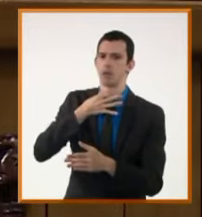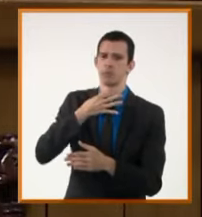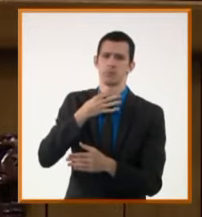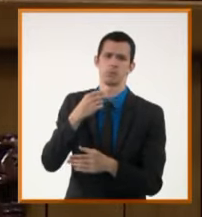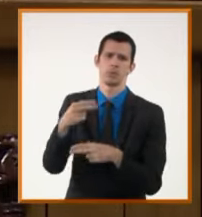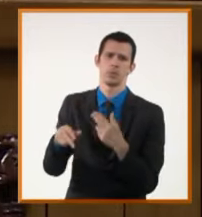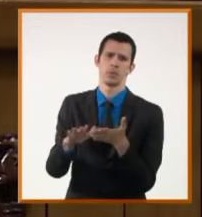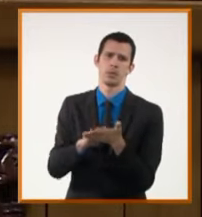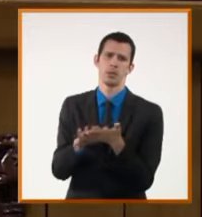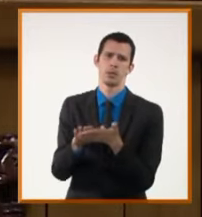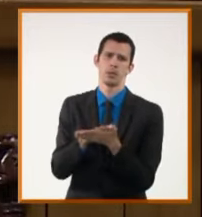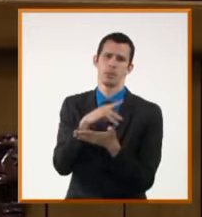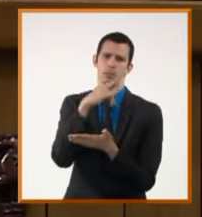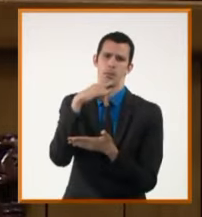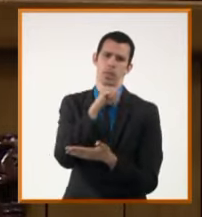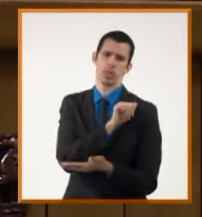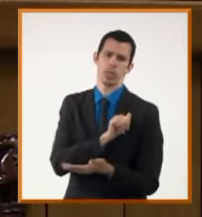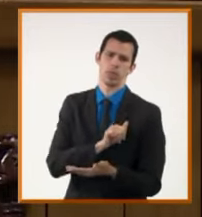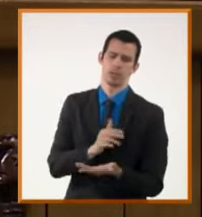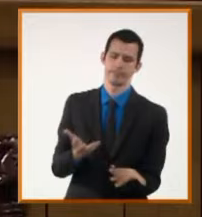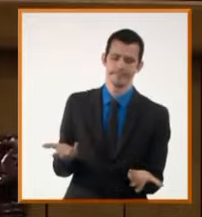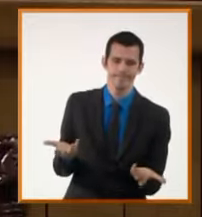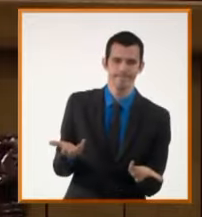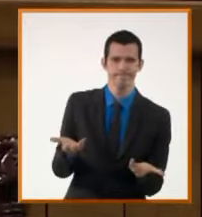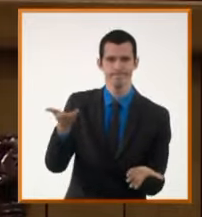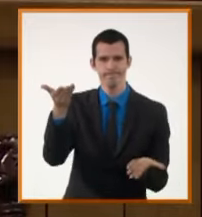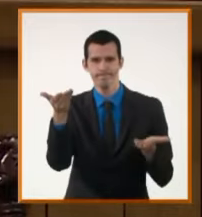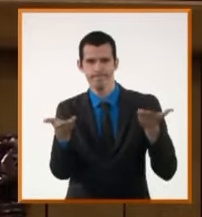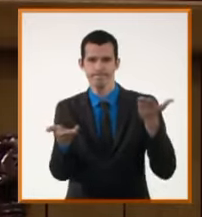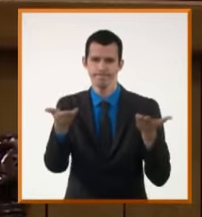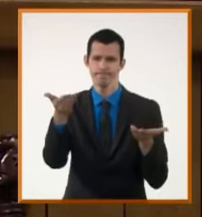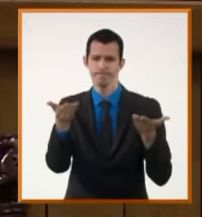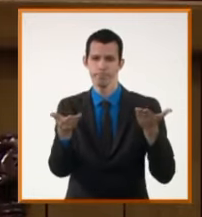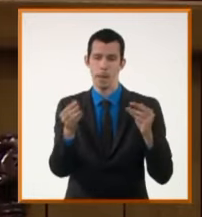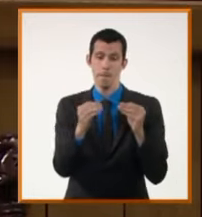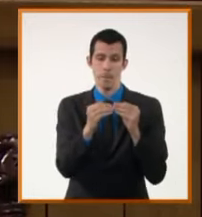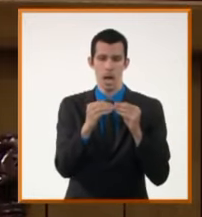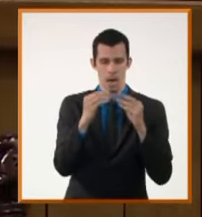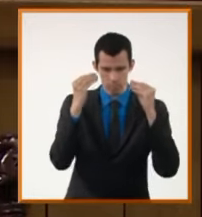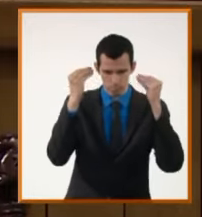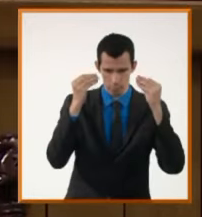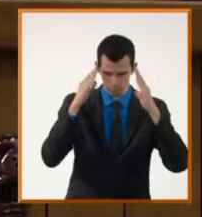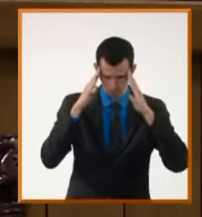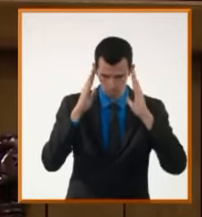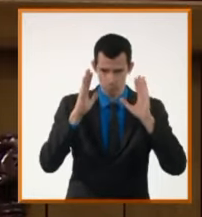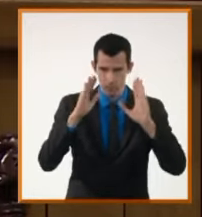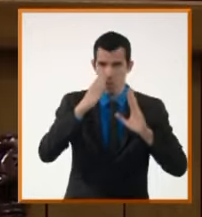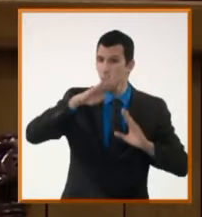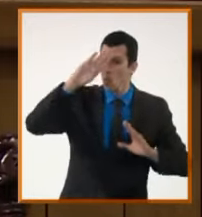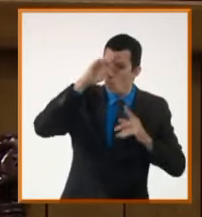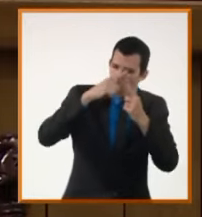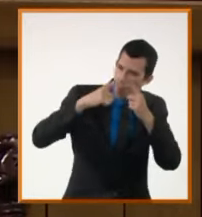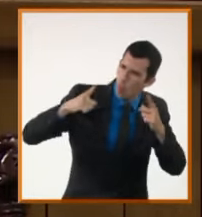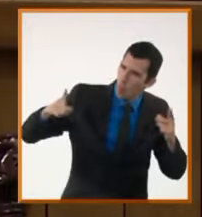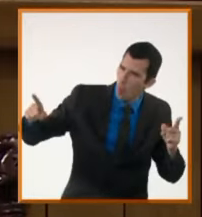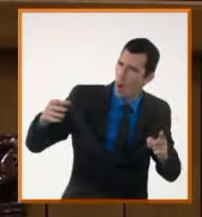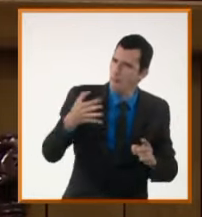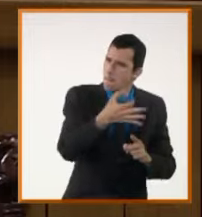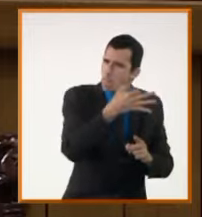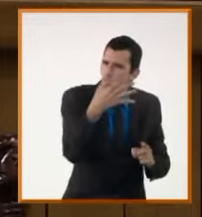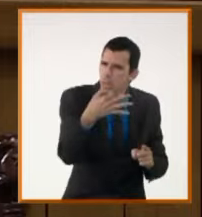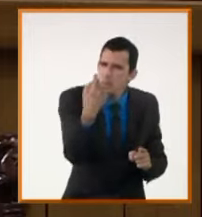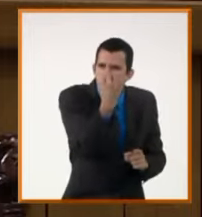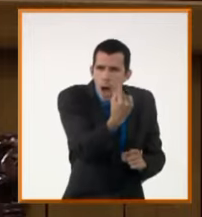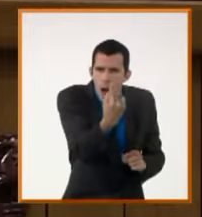de personas necesarias para definir incluso cuáles deben ser sus funciones, que entre todas la más importante no